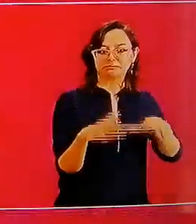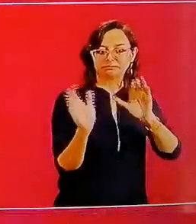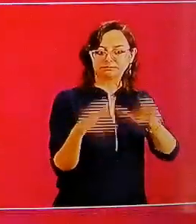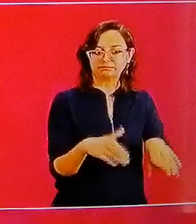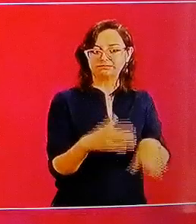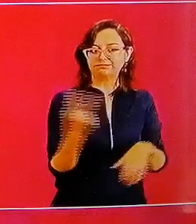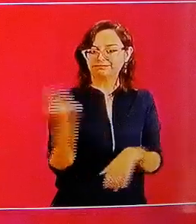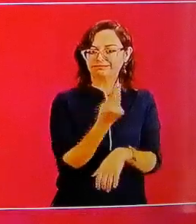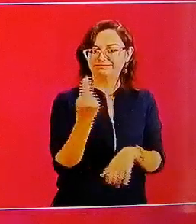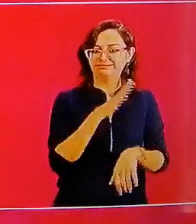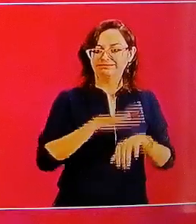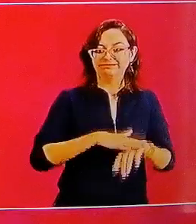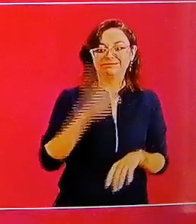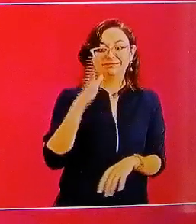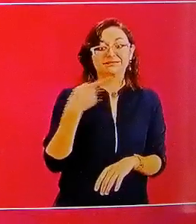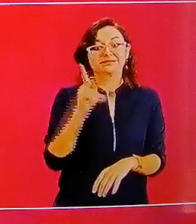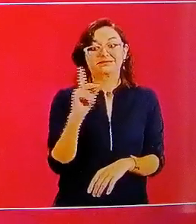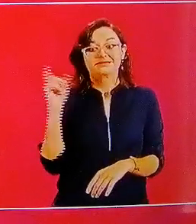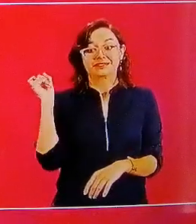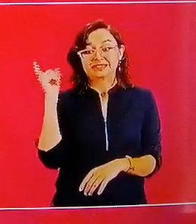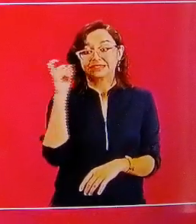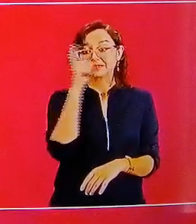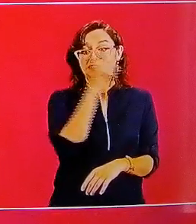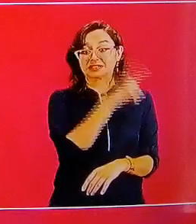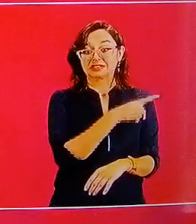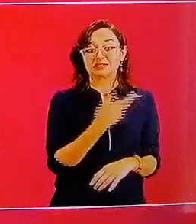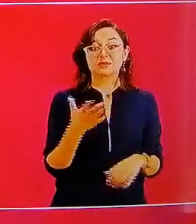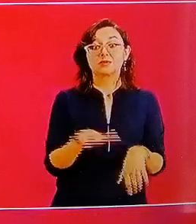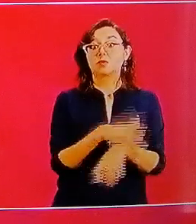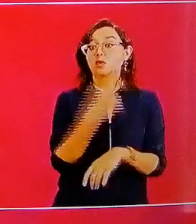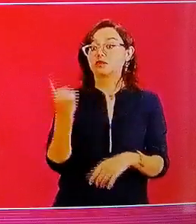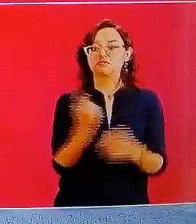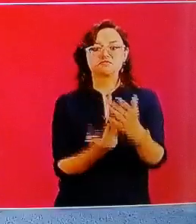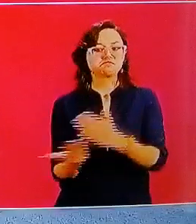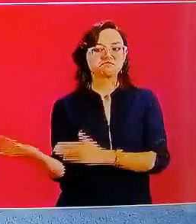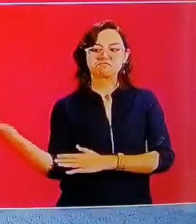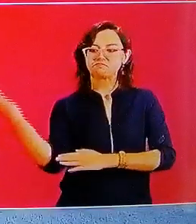todos los especialistas, porque son 4 o 5 turnos